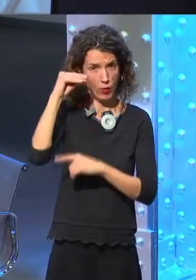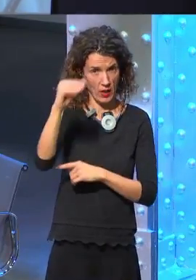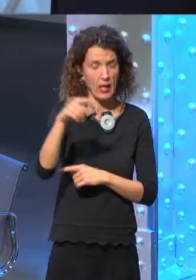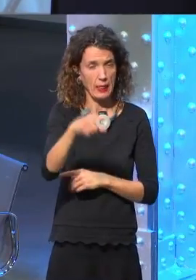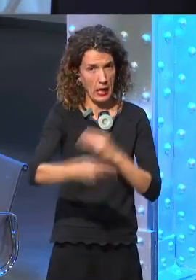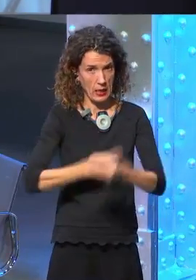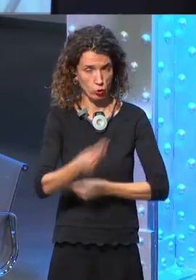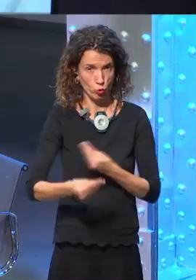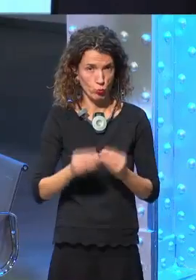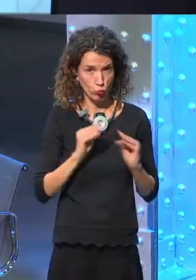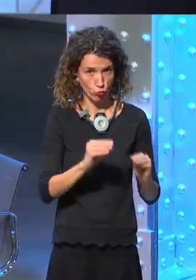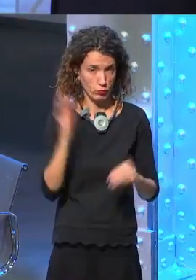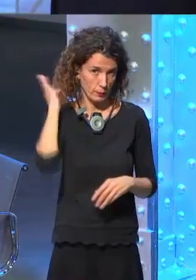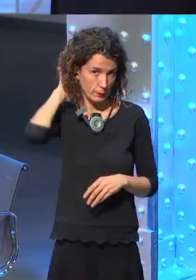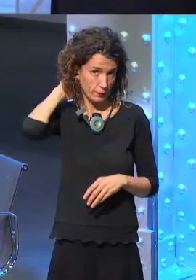cuadrirrotores.